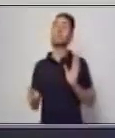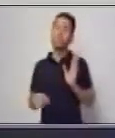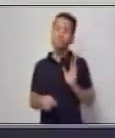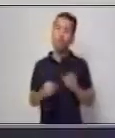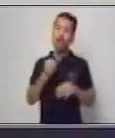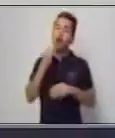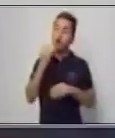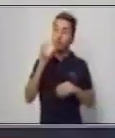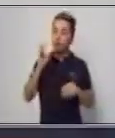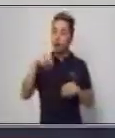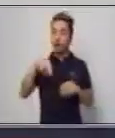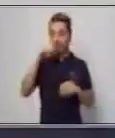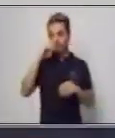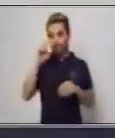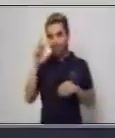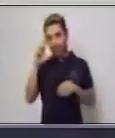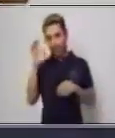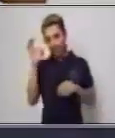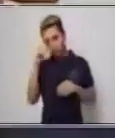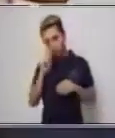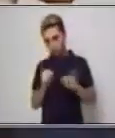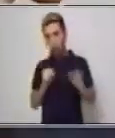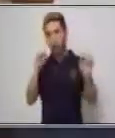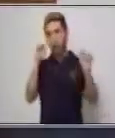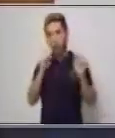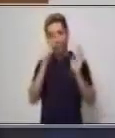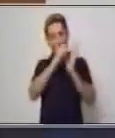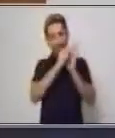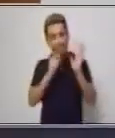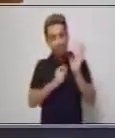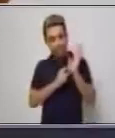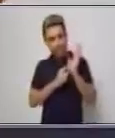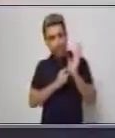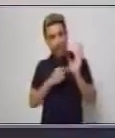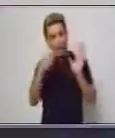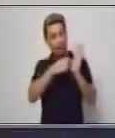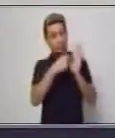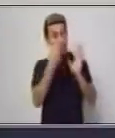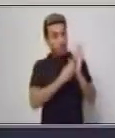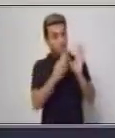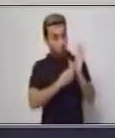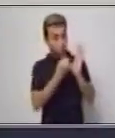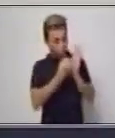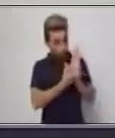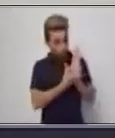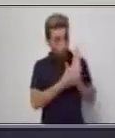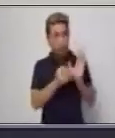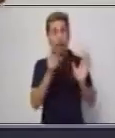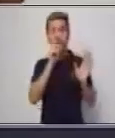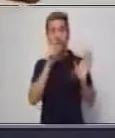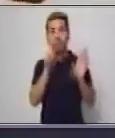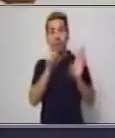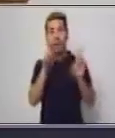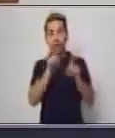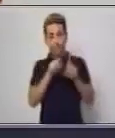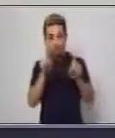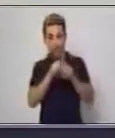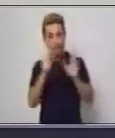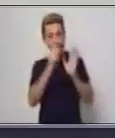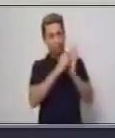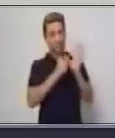divisores, entre uno y entre sí mismo. Espero que estés tomando apuntes, porque eso nos va a servir para